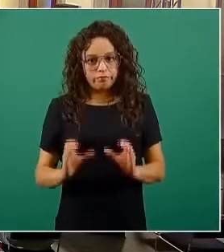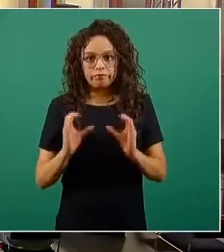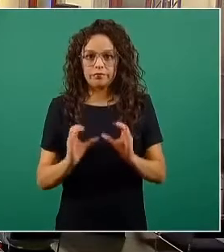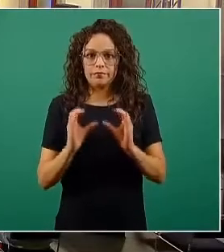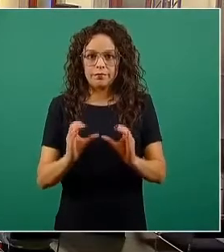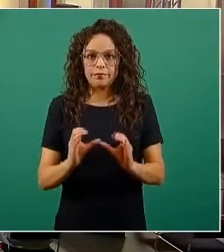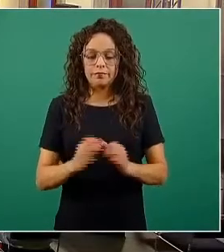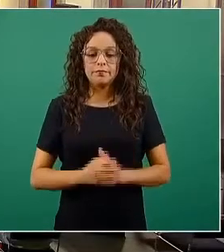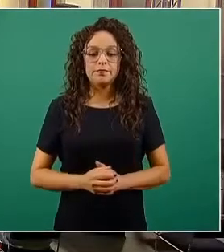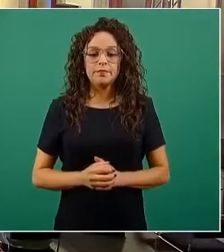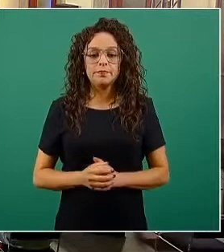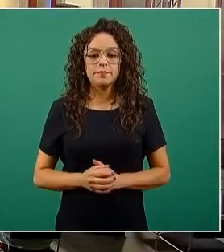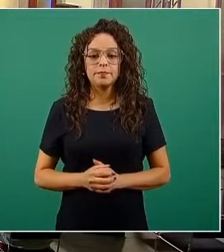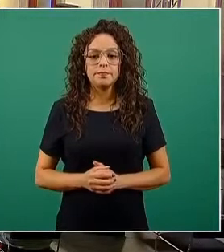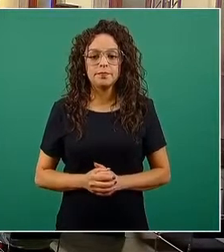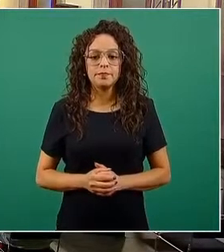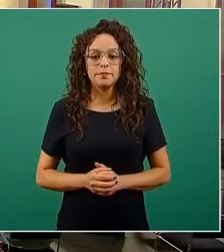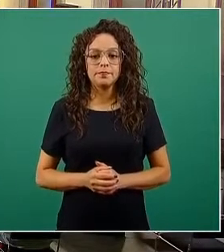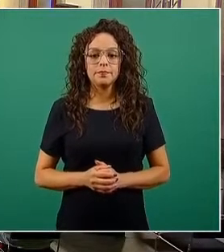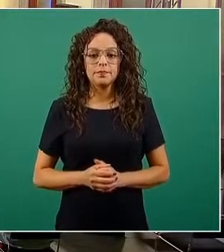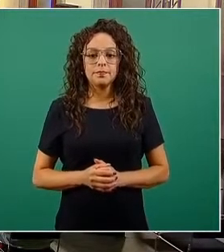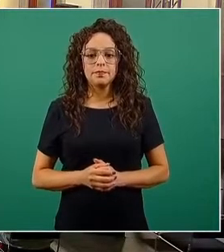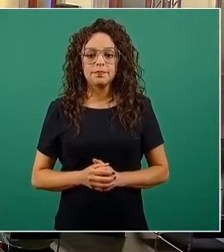Sí, adelante, ¿no?